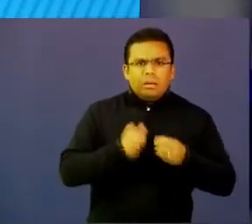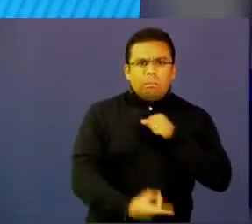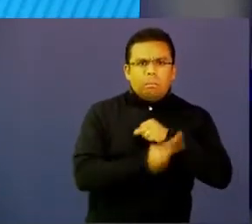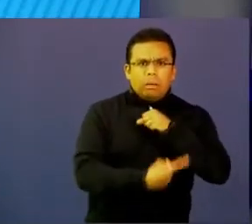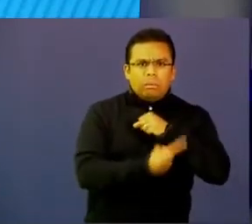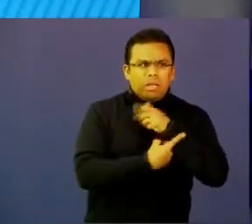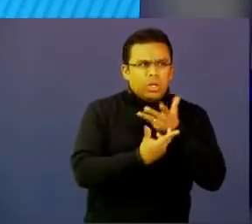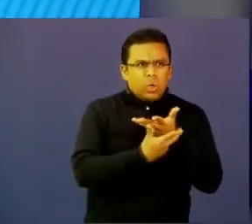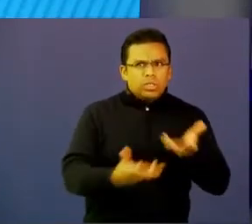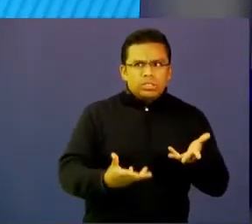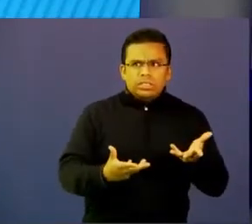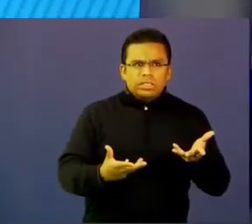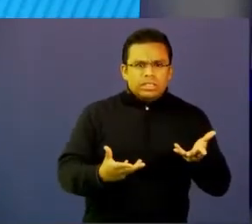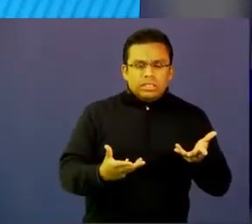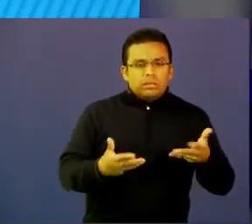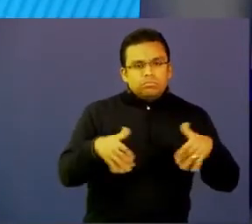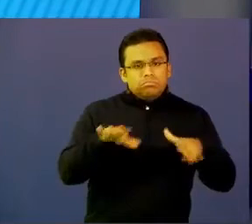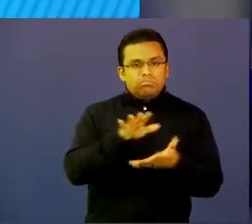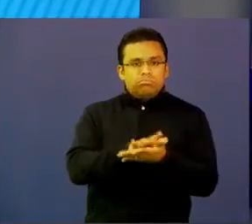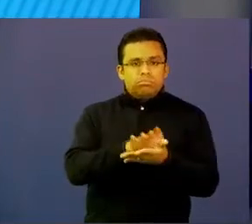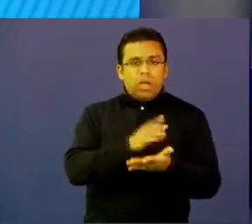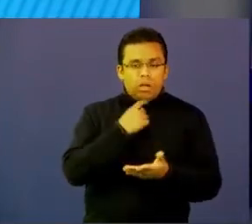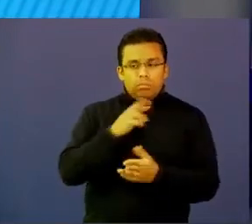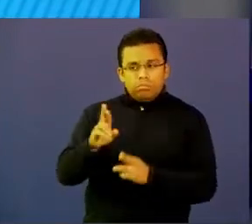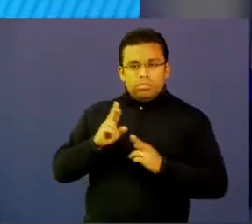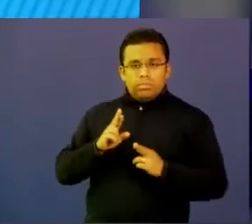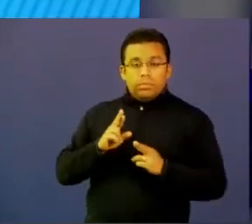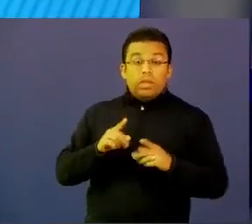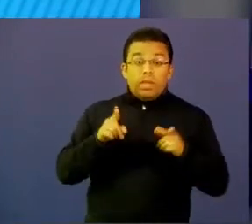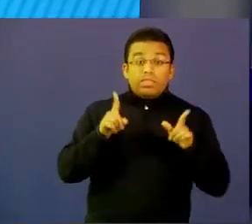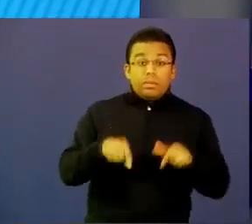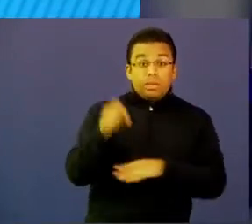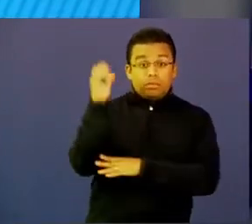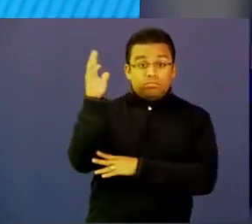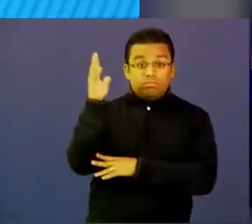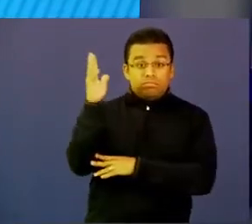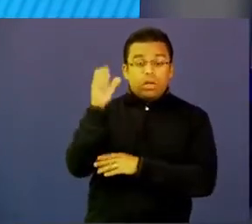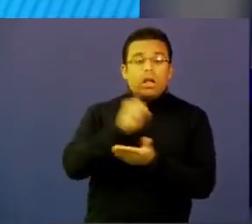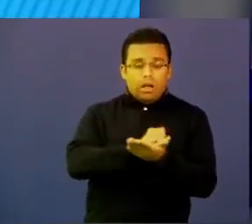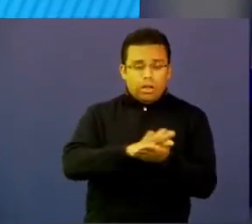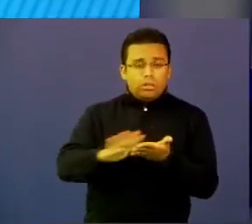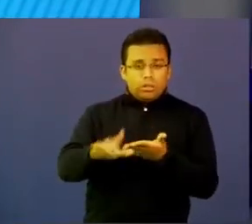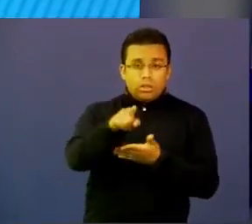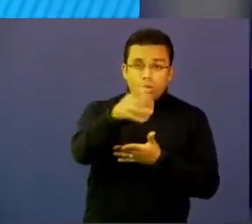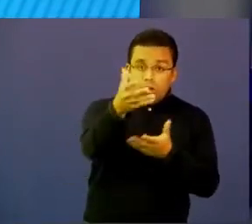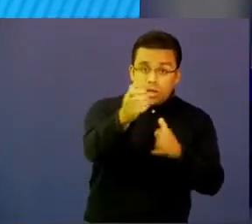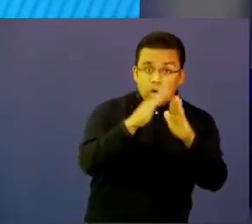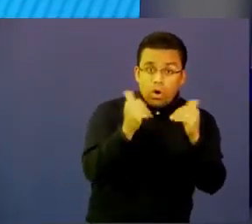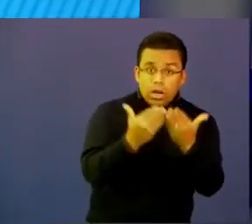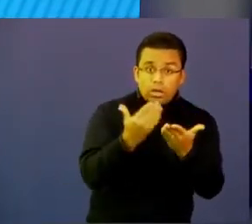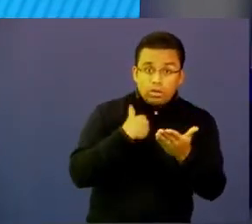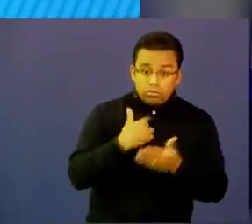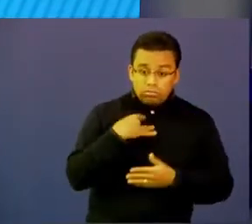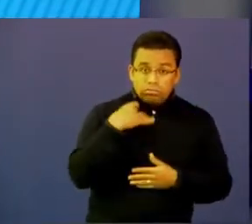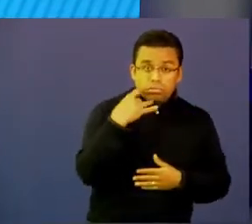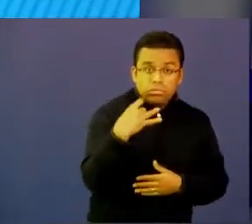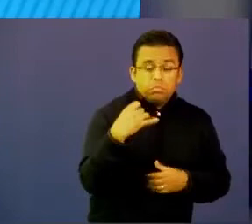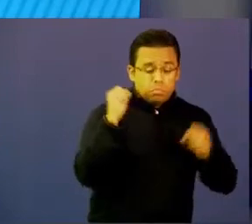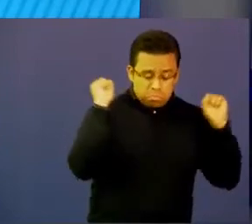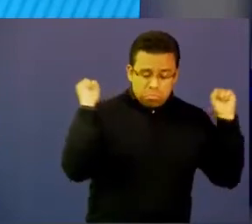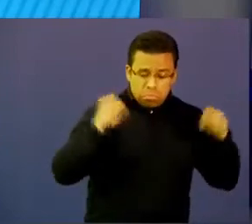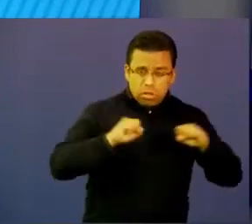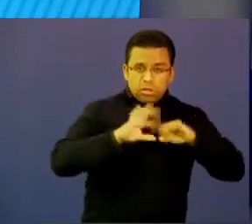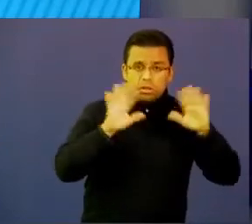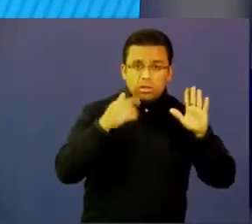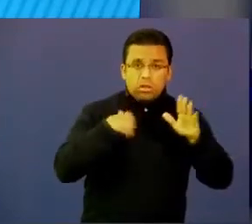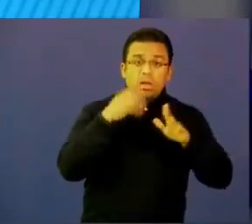también, ofrecemos una conferencia gratuita para todos los colegios que no la quieran pedir o para las instituciones que no la piden, en donde les podemos enseñar